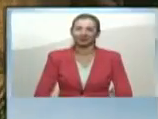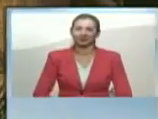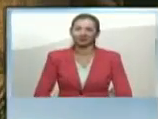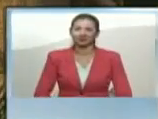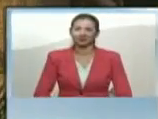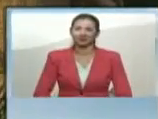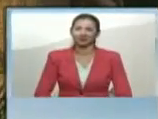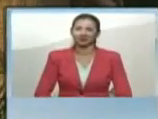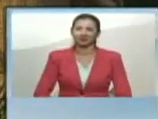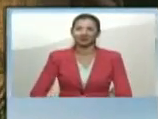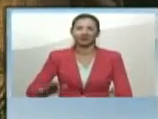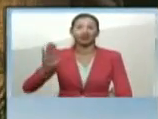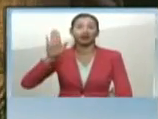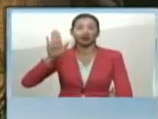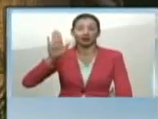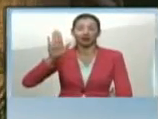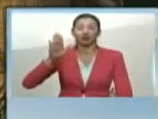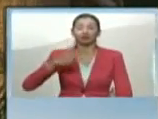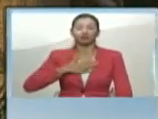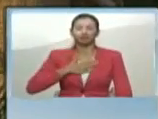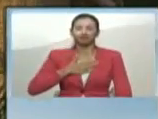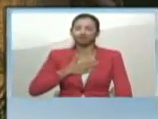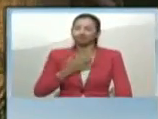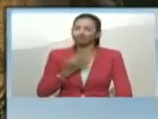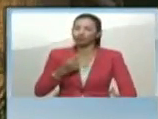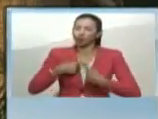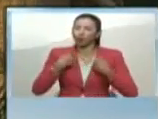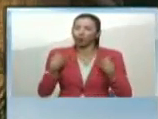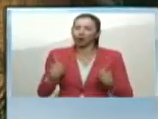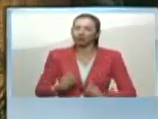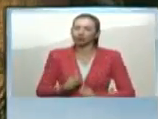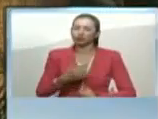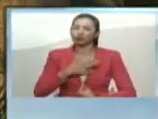vamos a jurar desde el corazón.